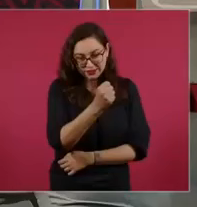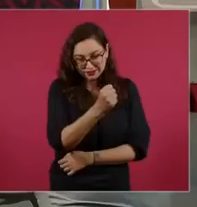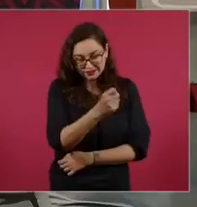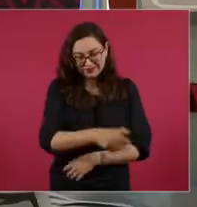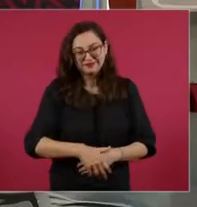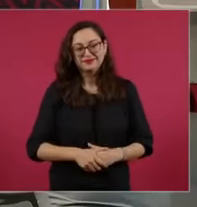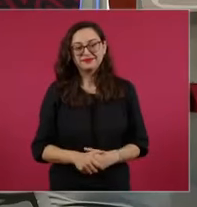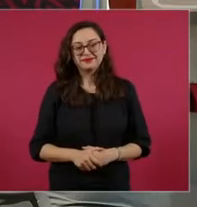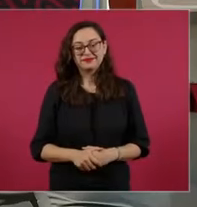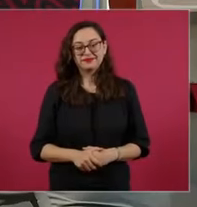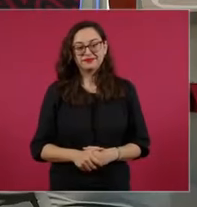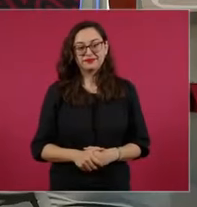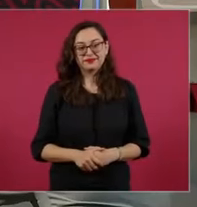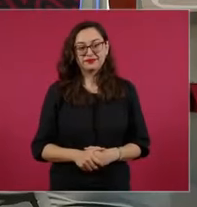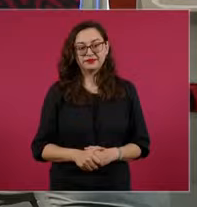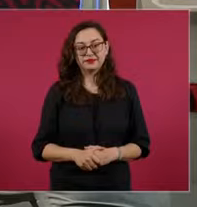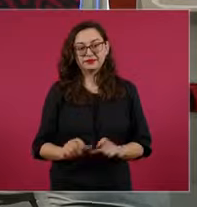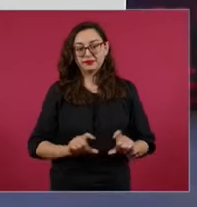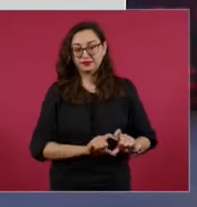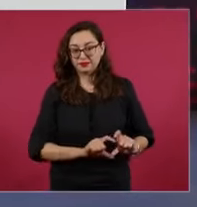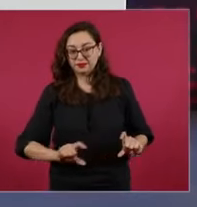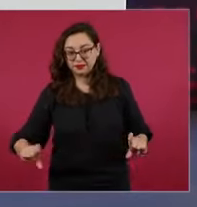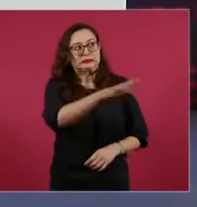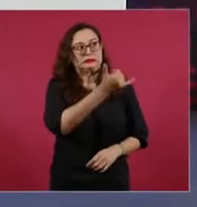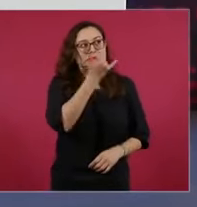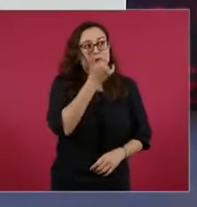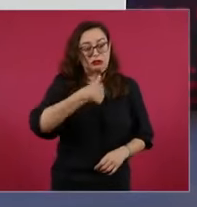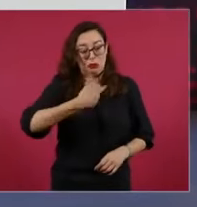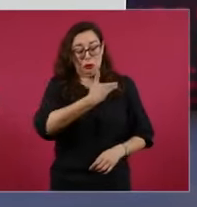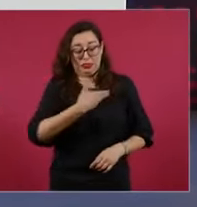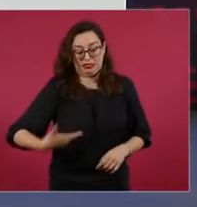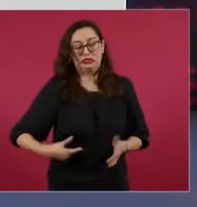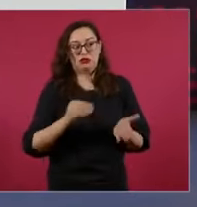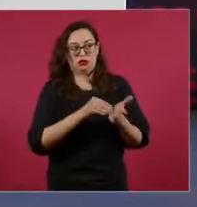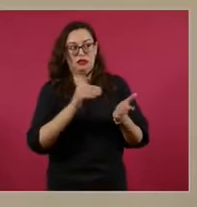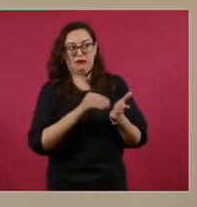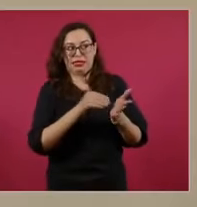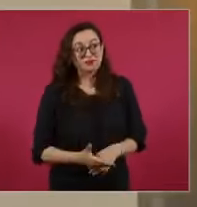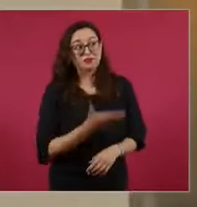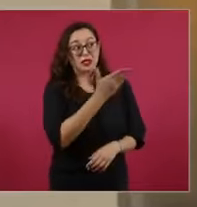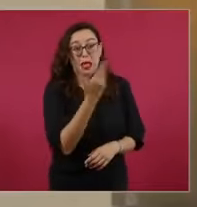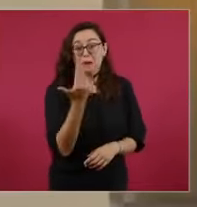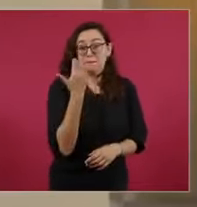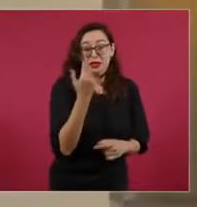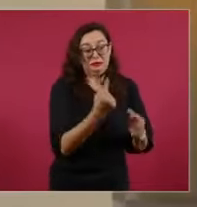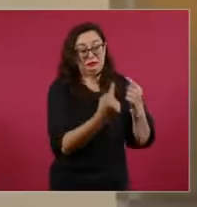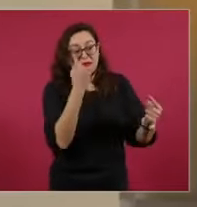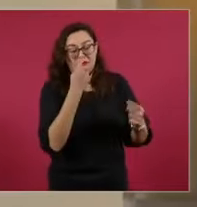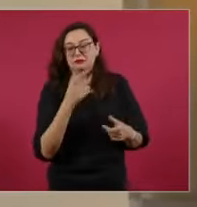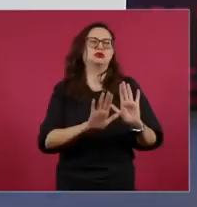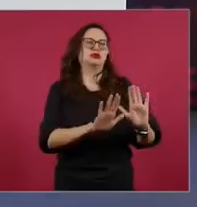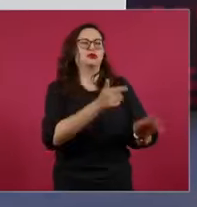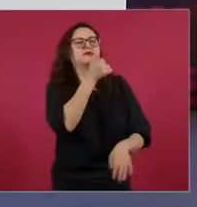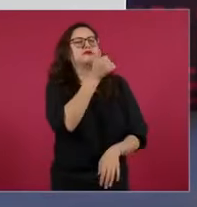honorables. Una postdata: oiga, todavía soy presidente de México. Porque es que dijo que ya no estaba yo. Por favor,